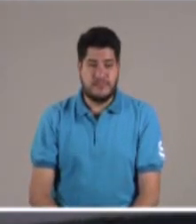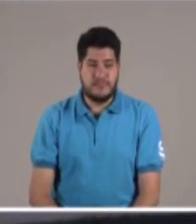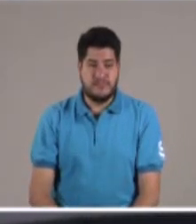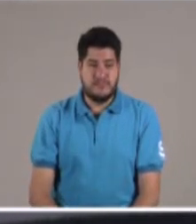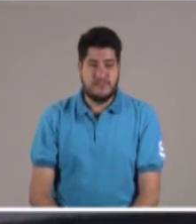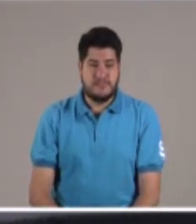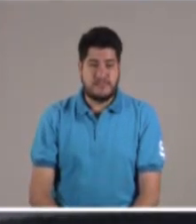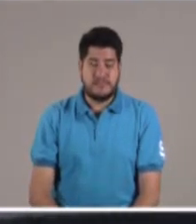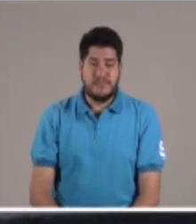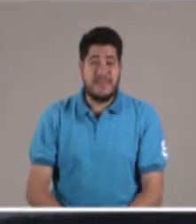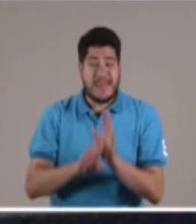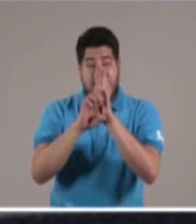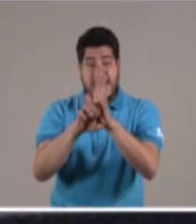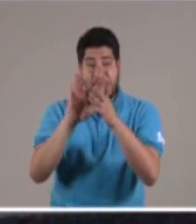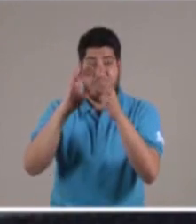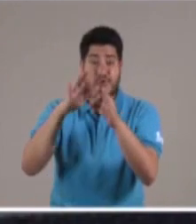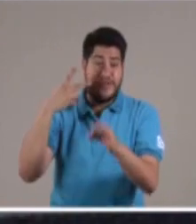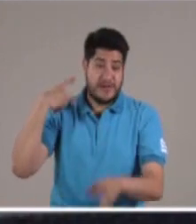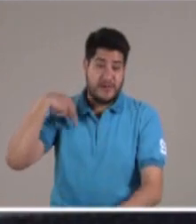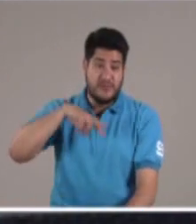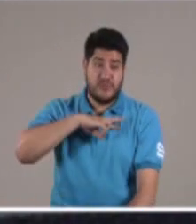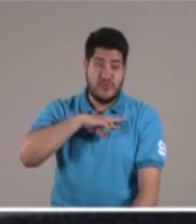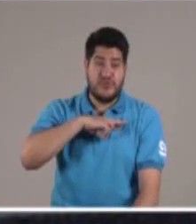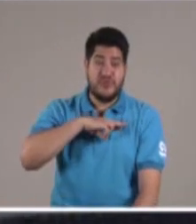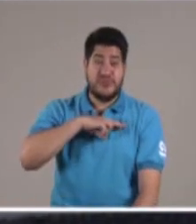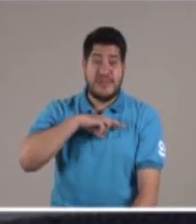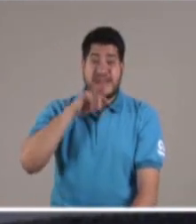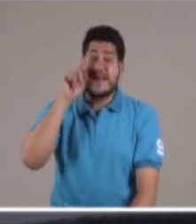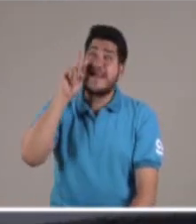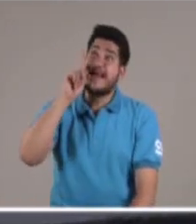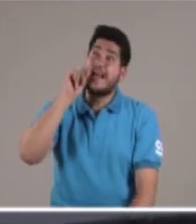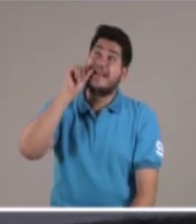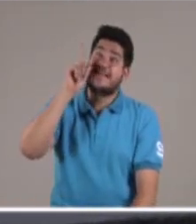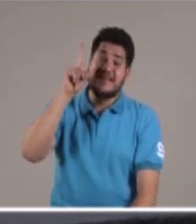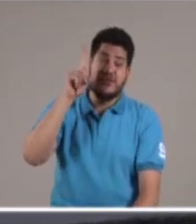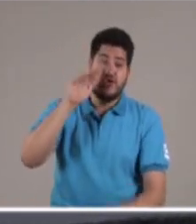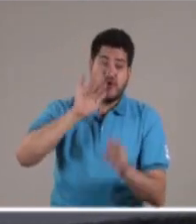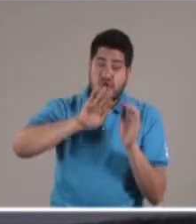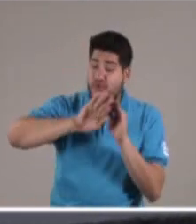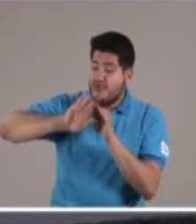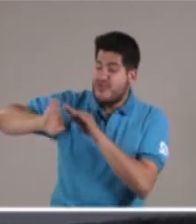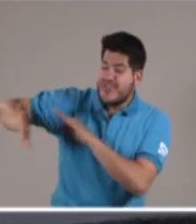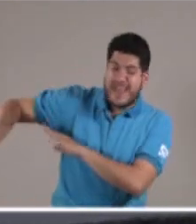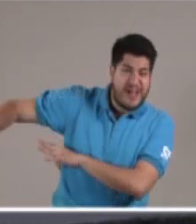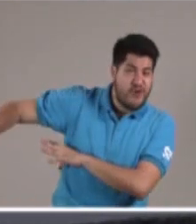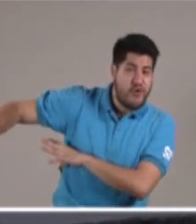tipificando nos a nosotros dejó las 99